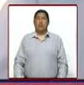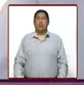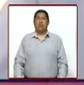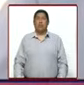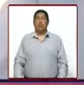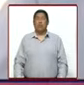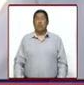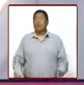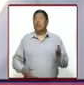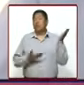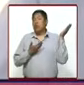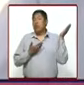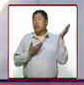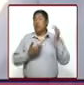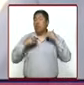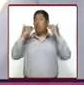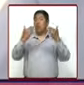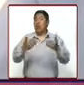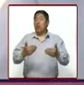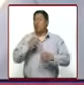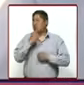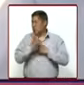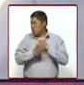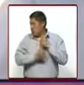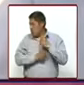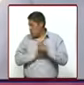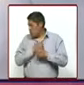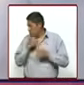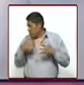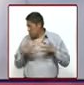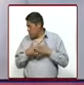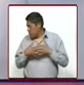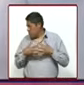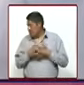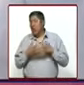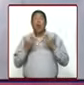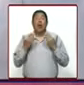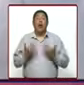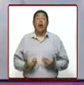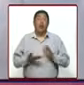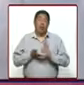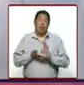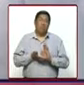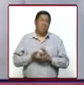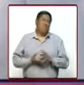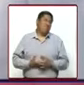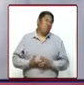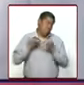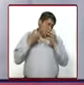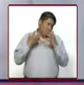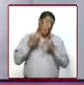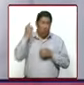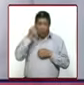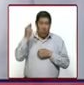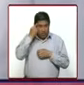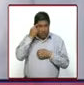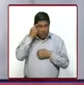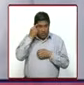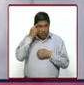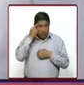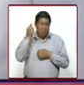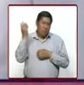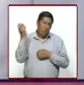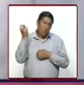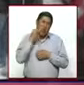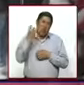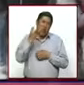El transporte público de pasajeros sufre efectos de los bloqueos y esta vez elevan su tono de reclamo al gobierno, le piden mano